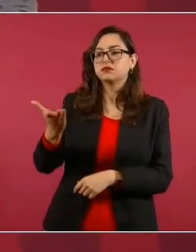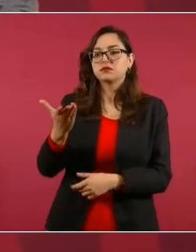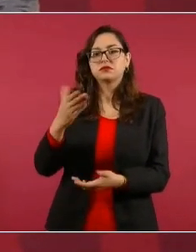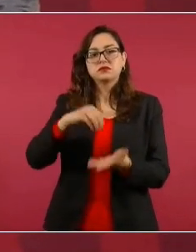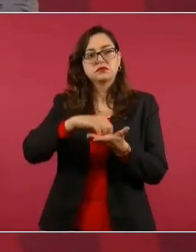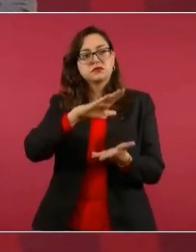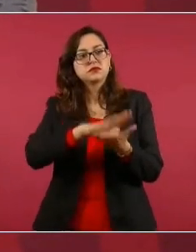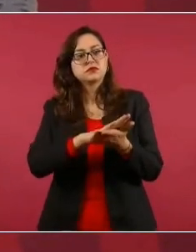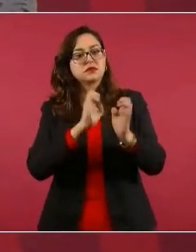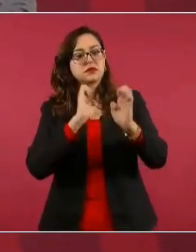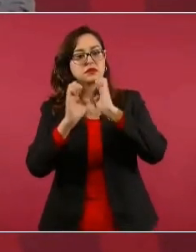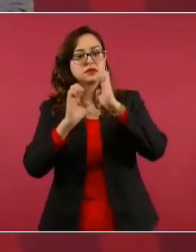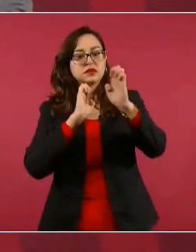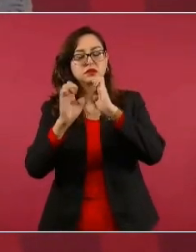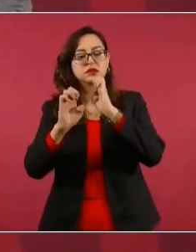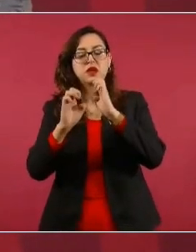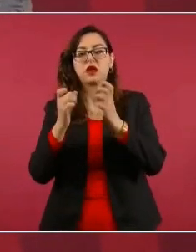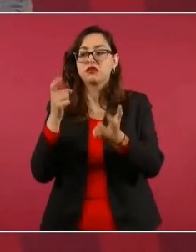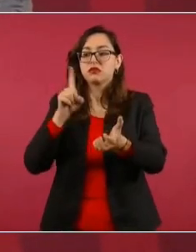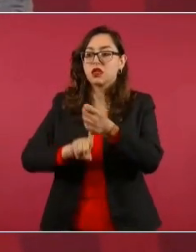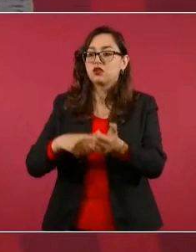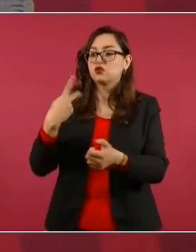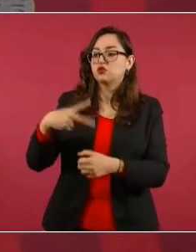entrevista y el procurador